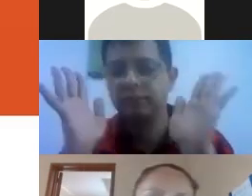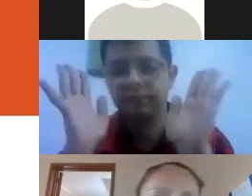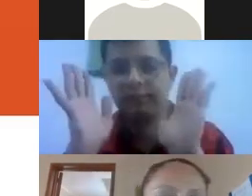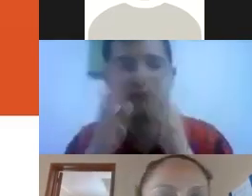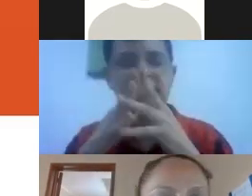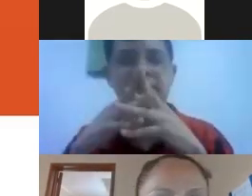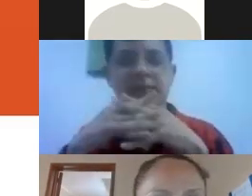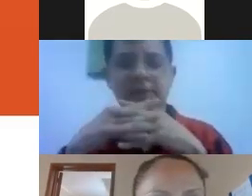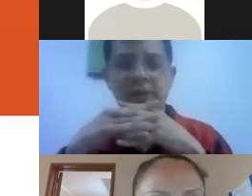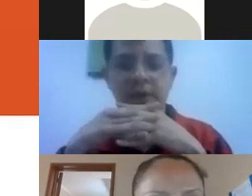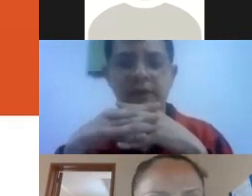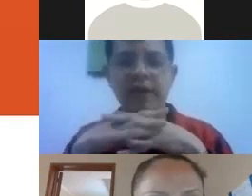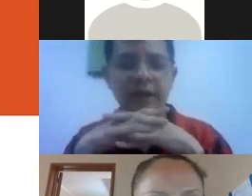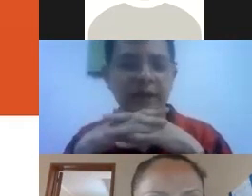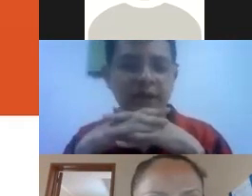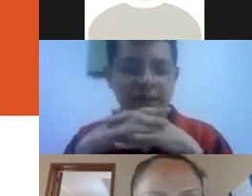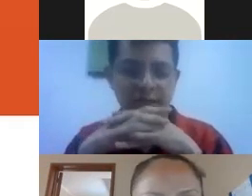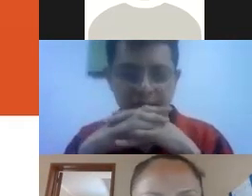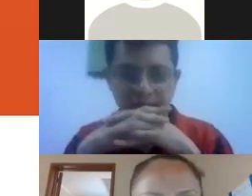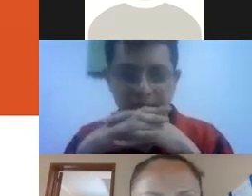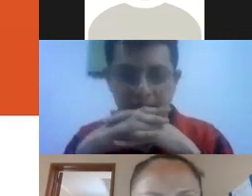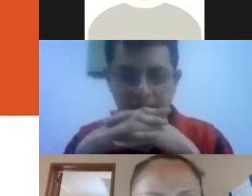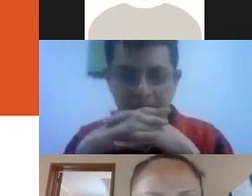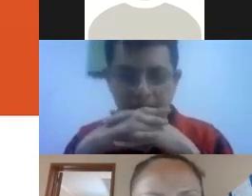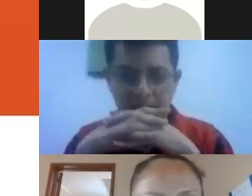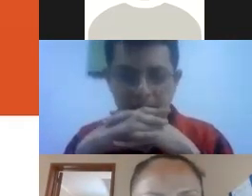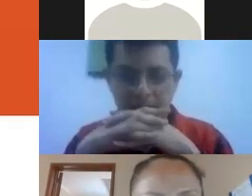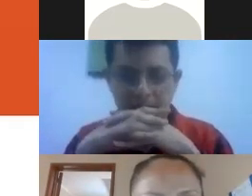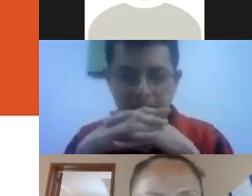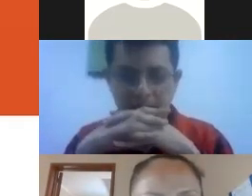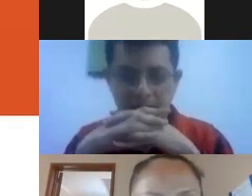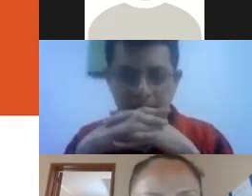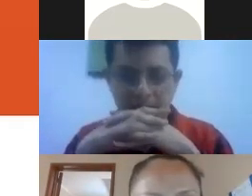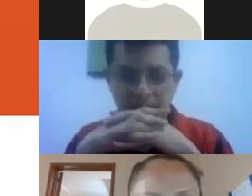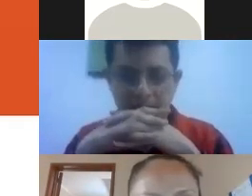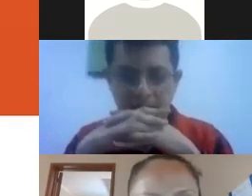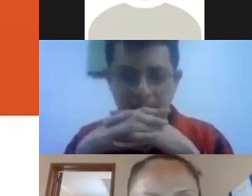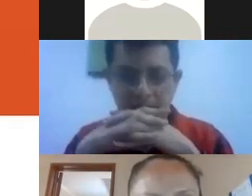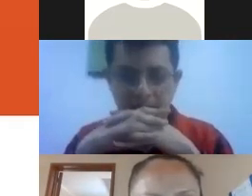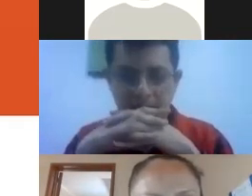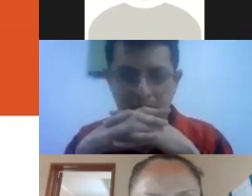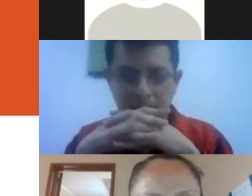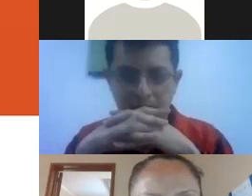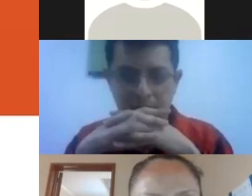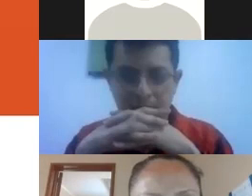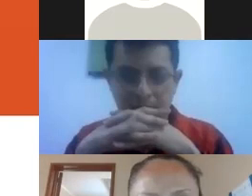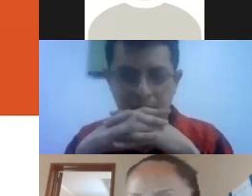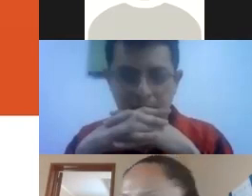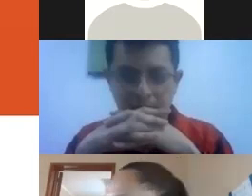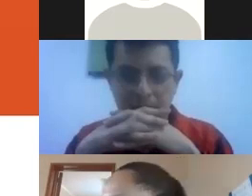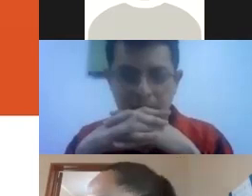Así, ¿cómo actuarían? ¿Es conveniente o pertinente el lavado inmediato con